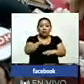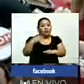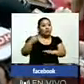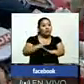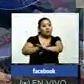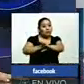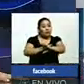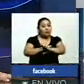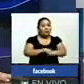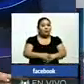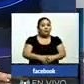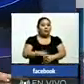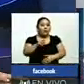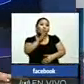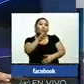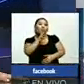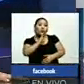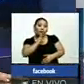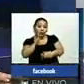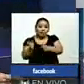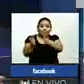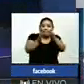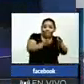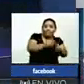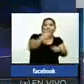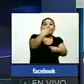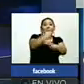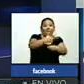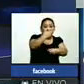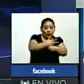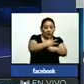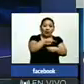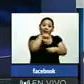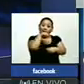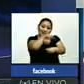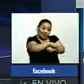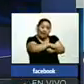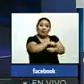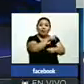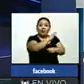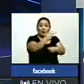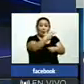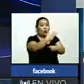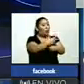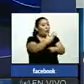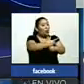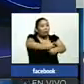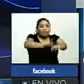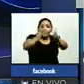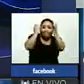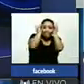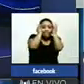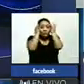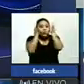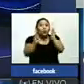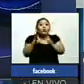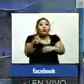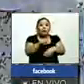evitar. Y de Honduras a Guatemala, la situación precisamente ahí en el vecino país, en Guatemala, es preocupante, donde